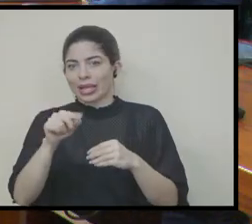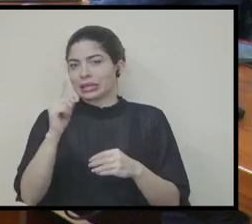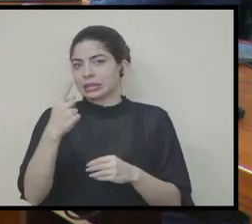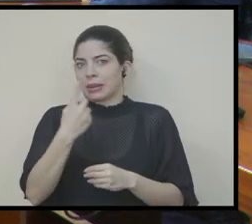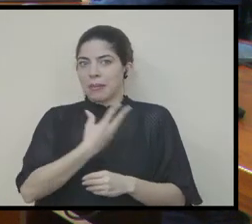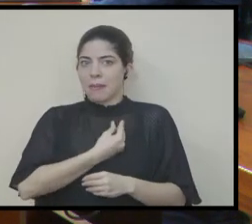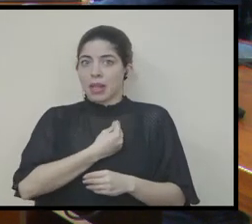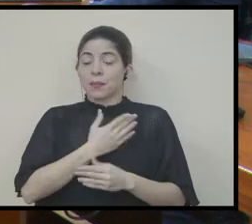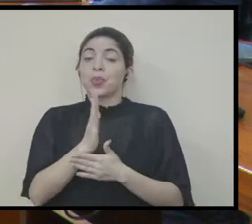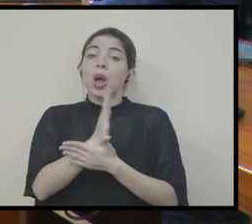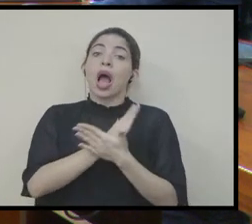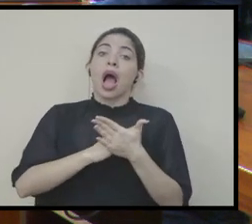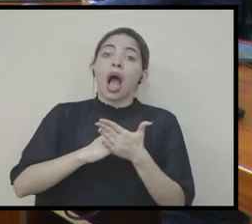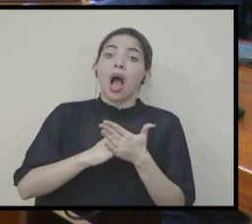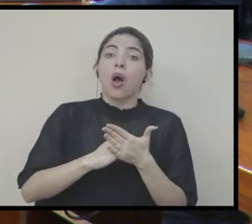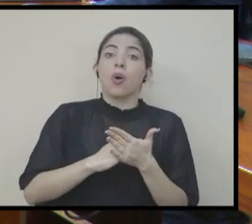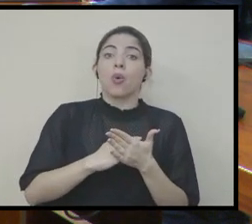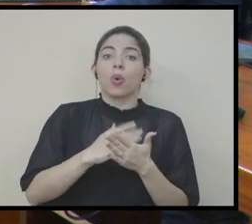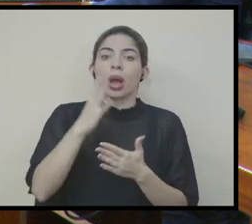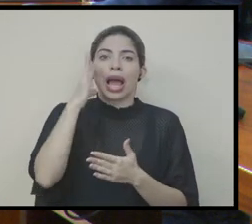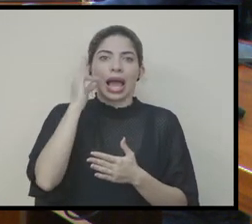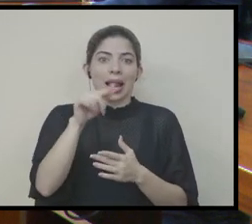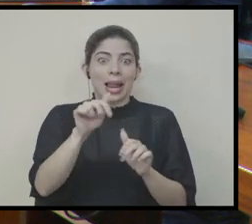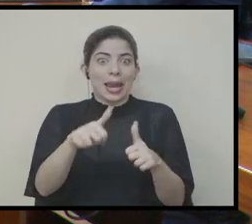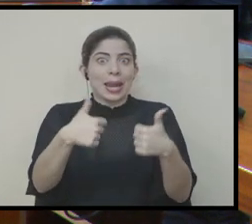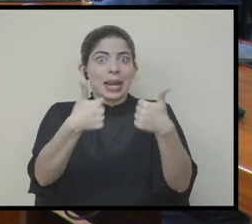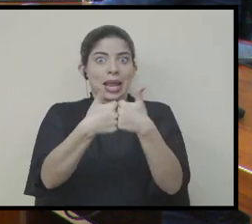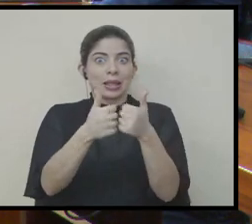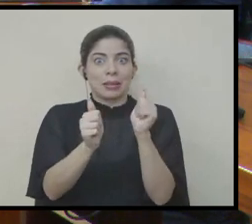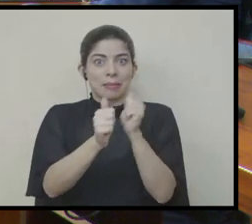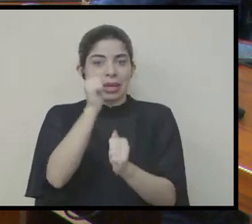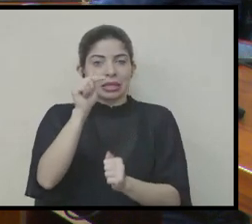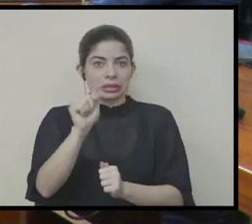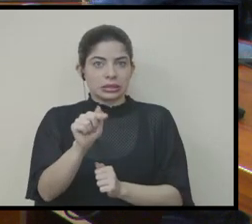a pesar de haber sido, creo que el principal reto y el más grande,